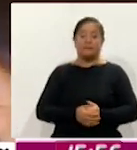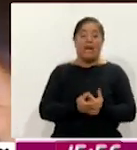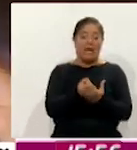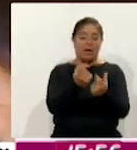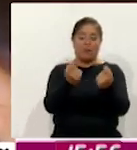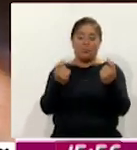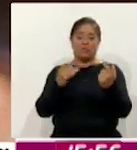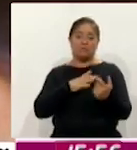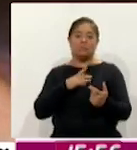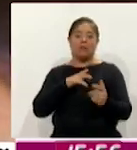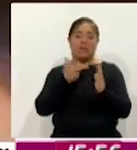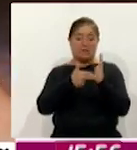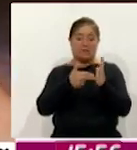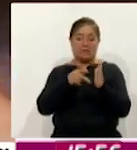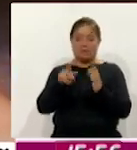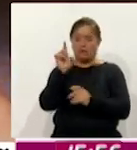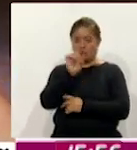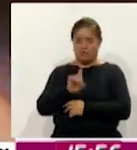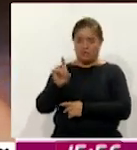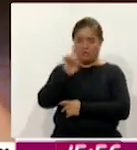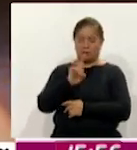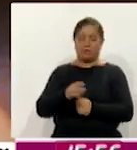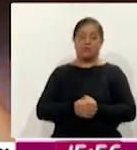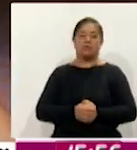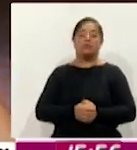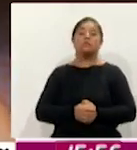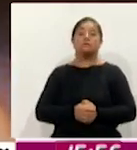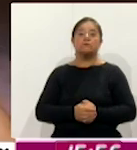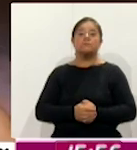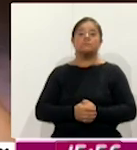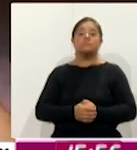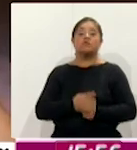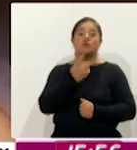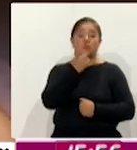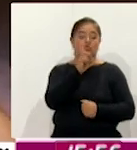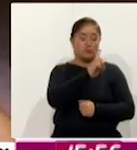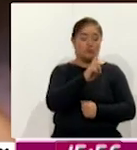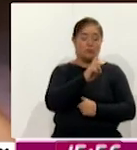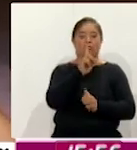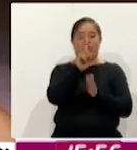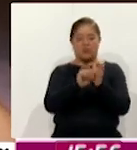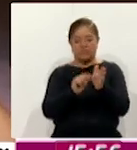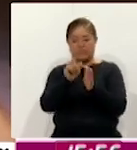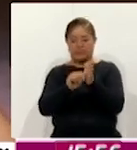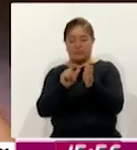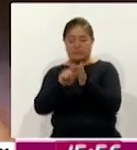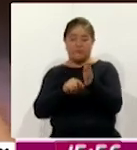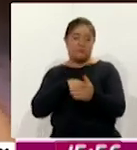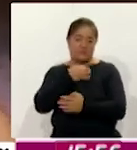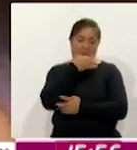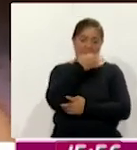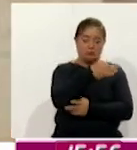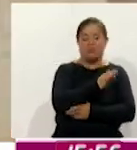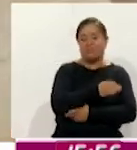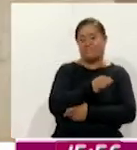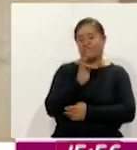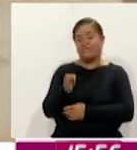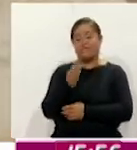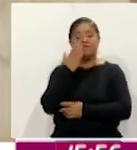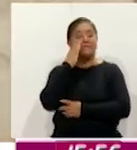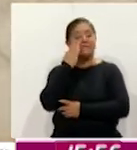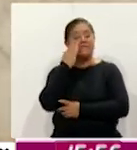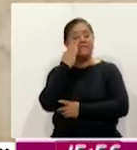los talleres dominicales que llevamos a cabo un domingo de cada mes. Se anuncia la fecha en nuestra página de Facebook. Estas actividades,